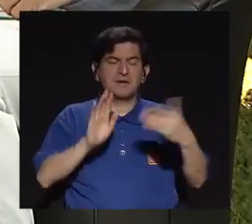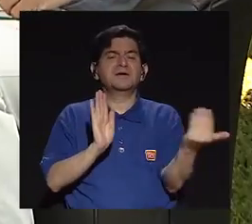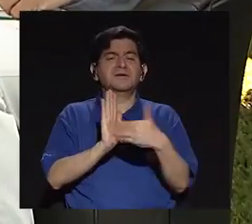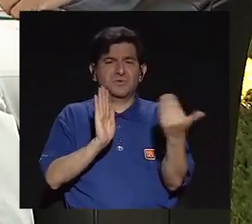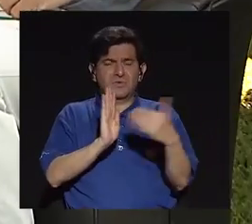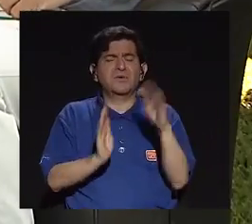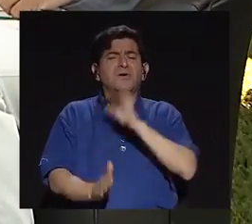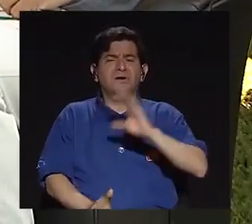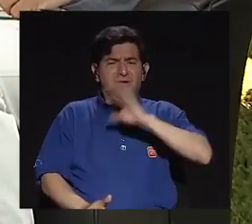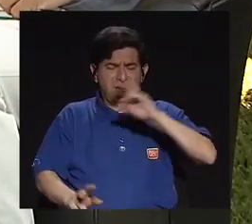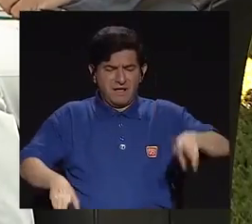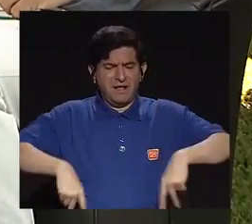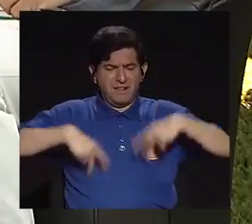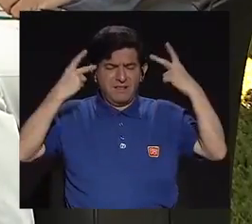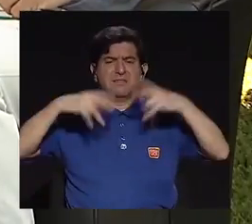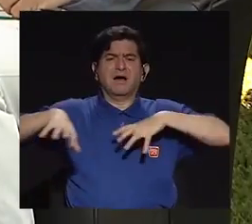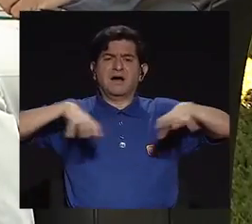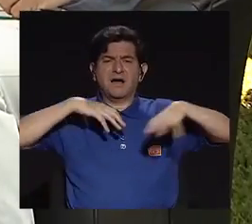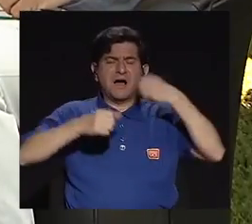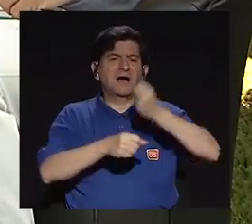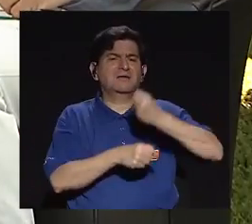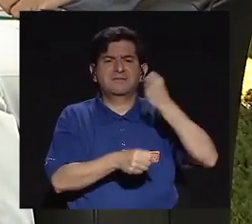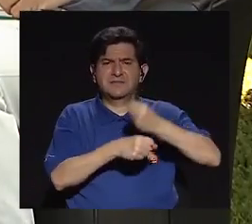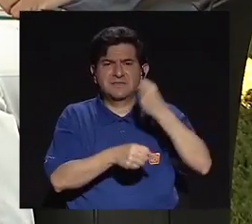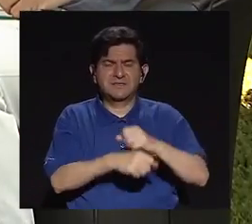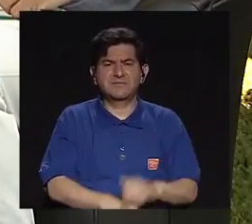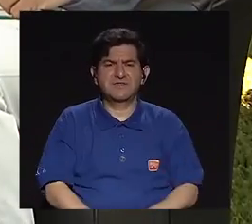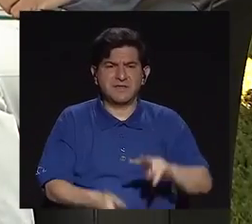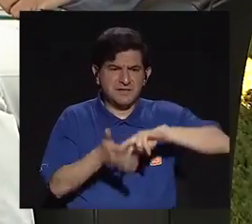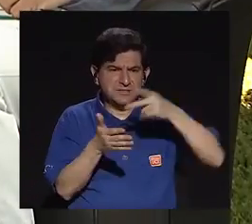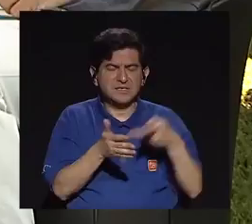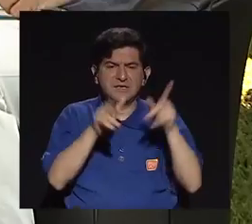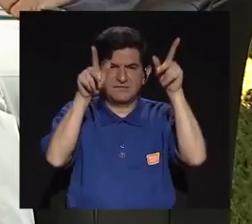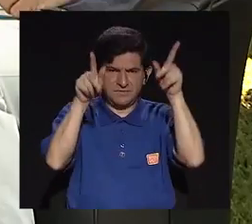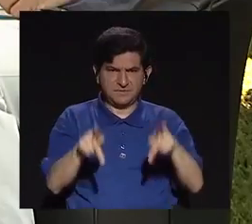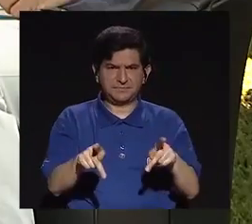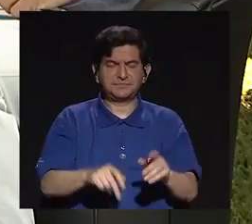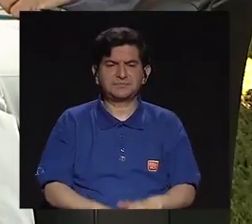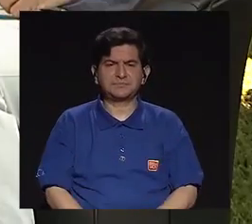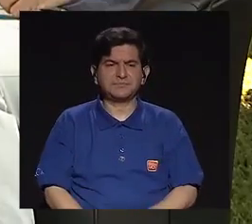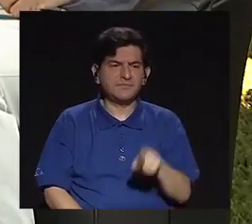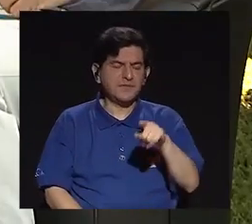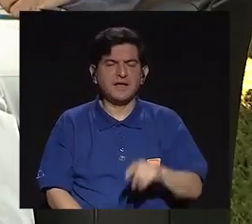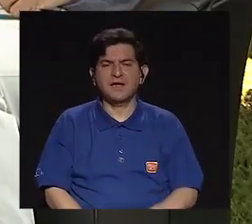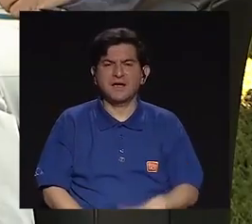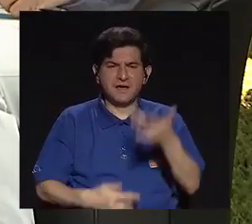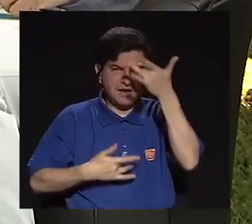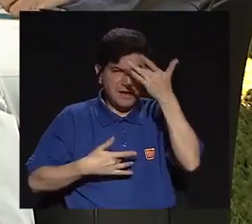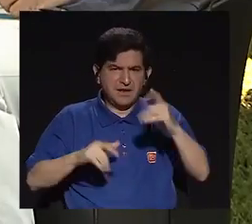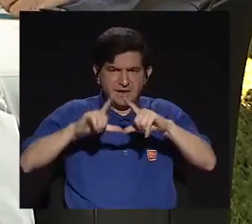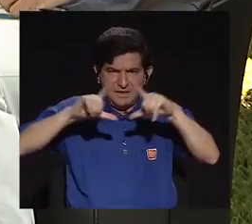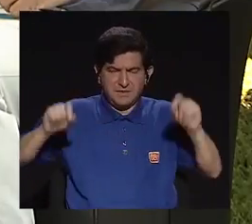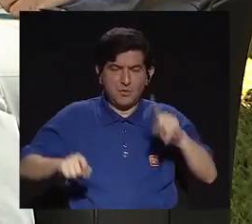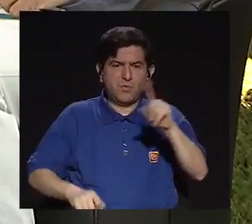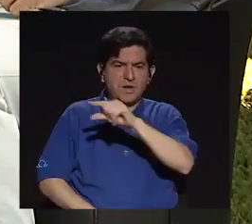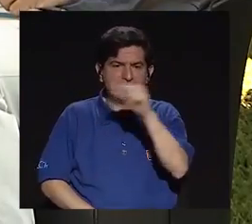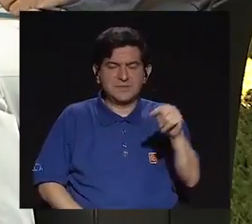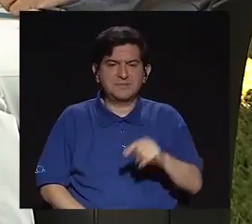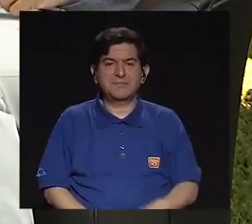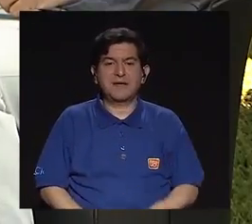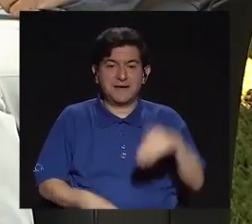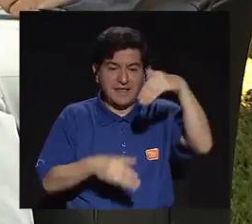sus actividades laborales, porque va a implicar que esa persona va a estar incapacitada una semana al mes de todas sus actividades, ¿verdad?